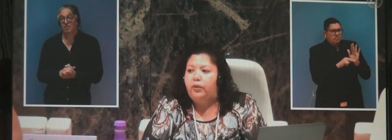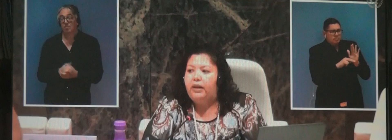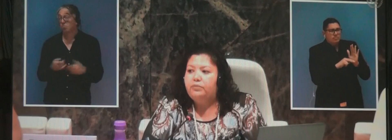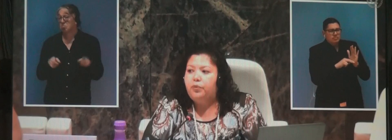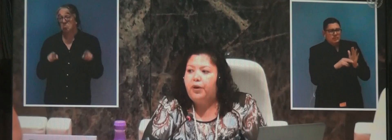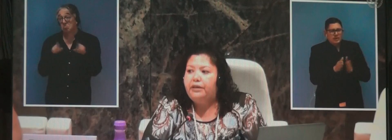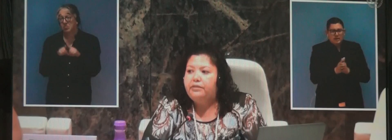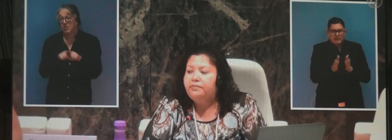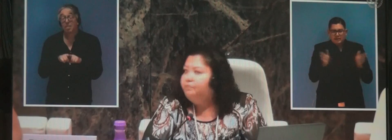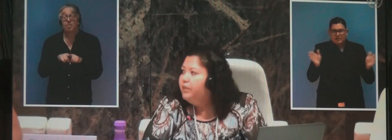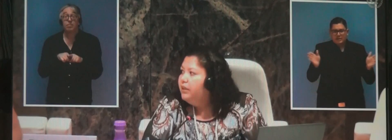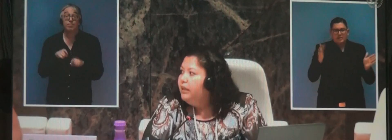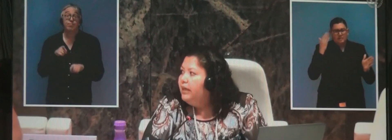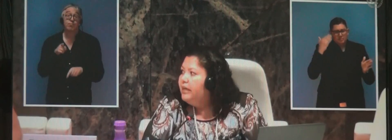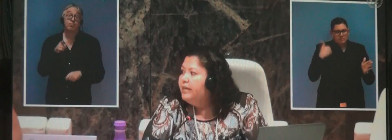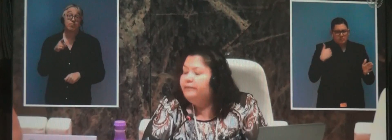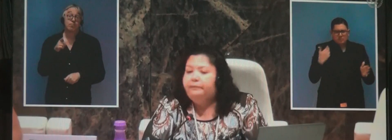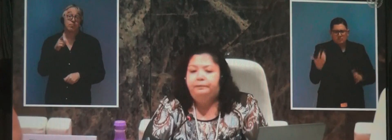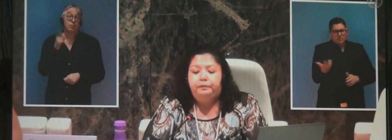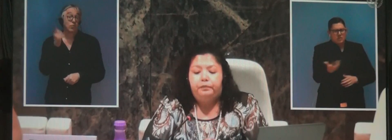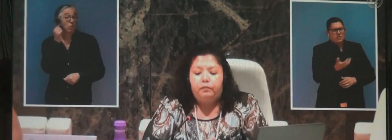para todas las mujeres,